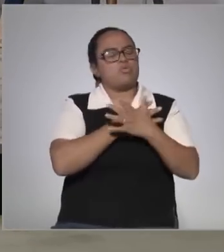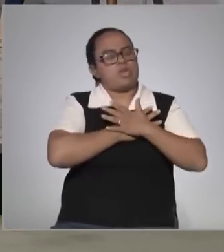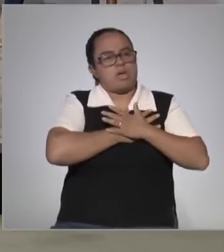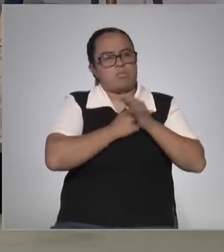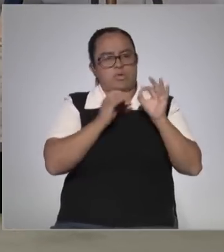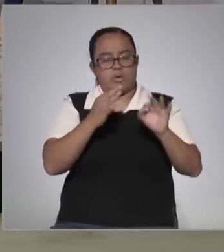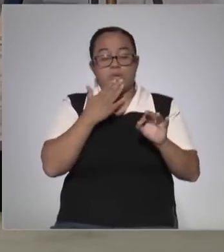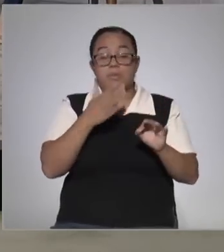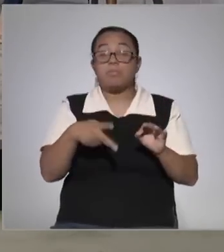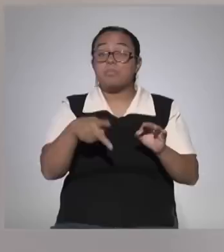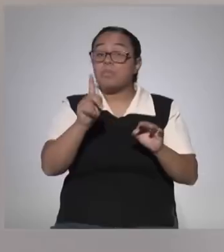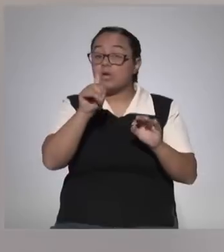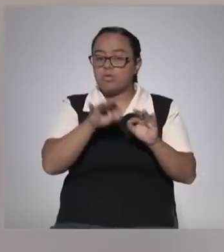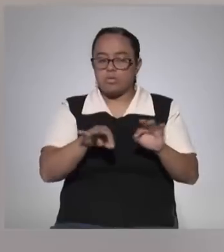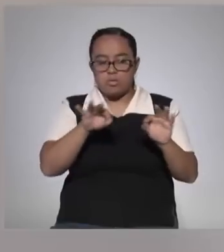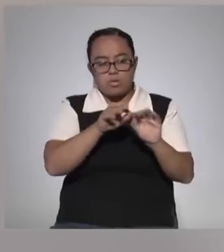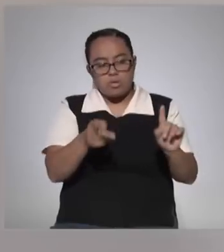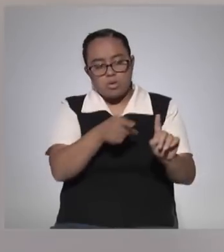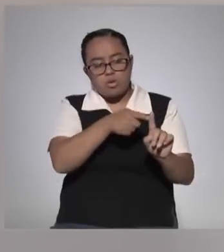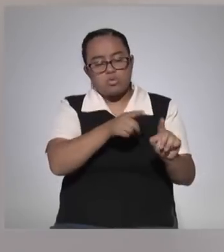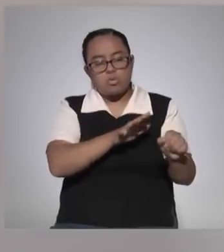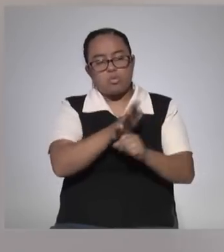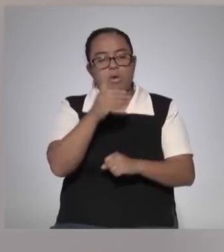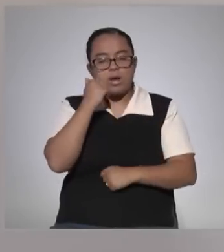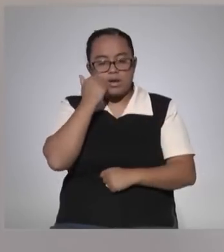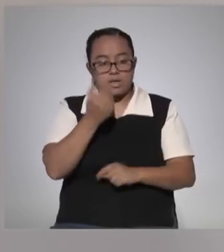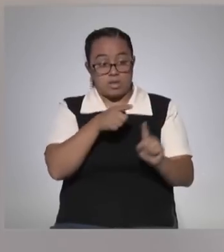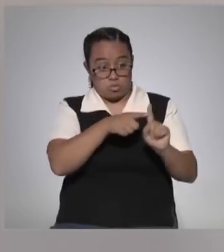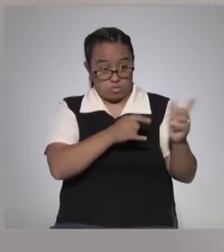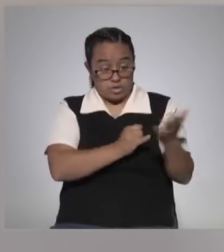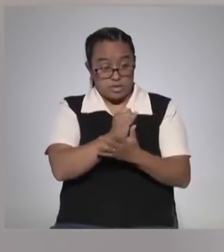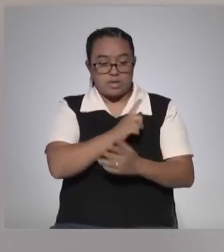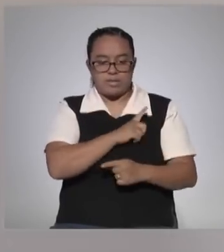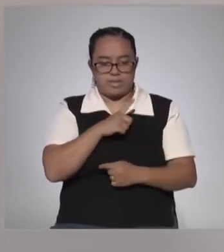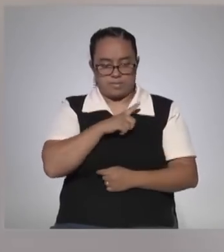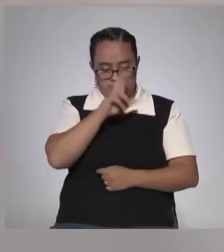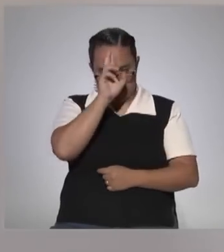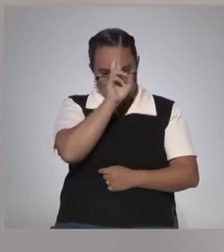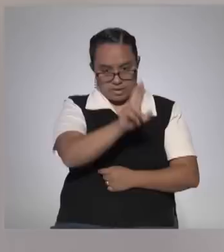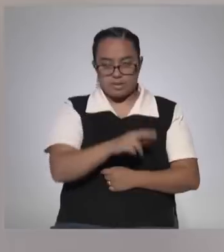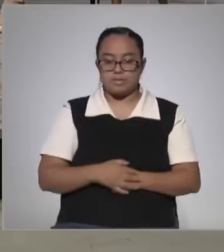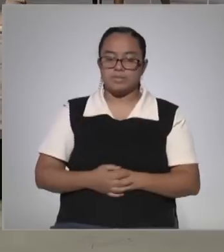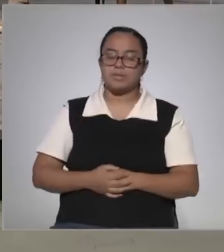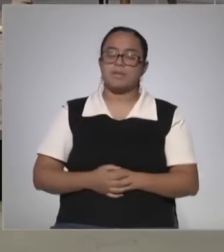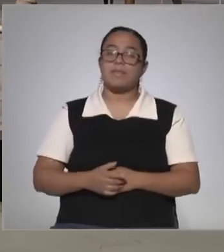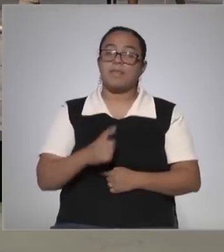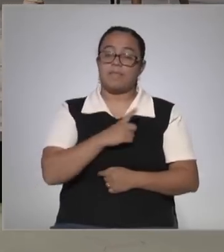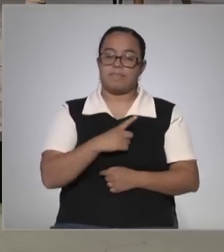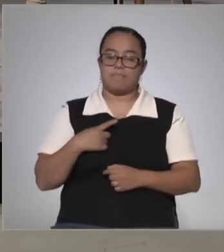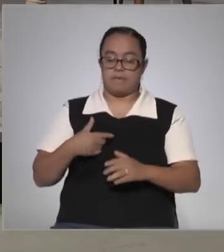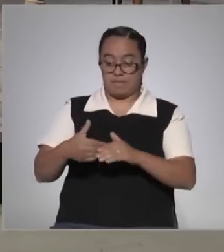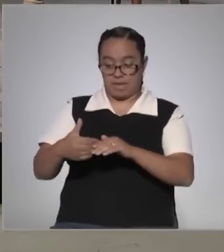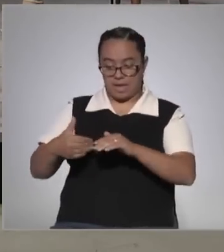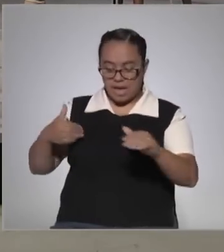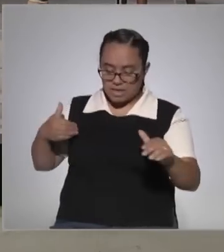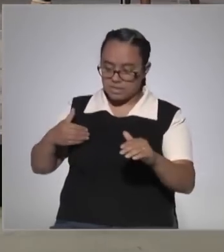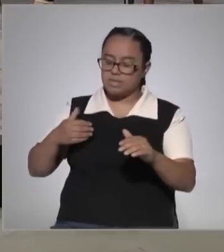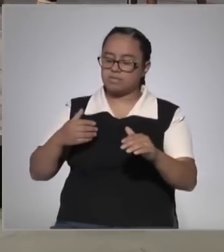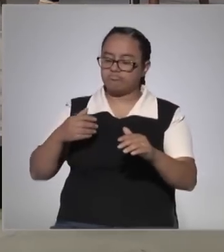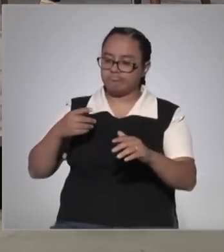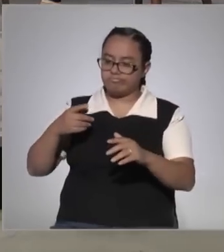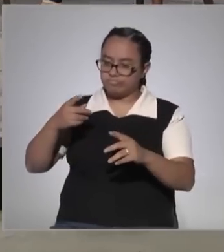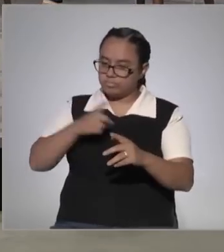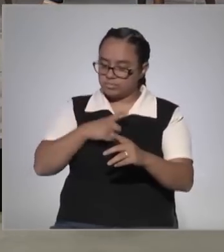empieza preguntándoles qué quieren y respetando sus decisiones. Muchas gracias, Juan Antonio. Hay que ir construyendo desde antes comunicación,